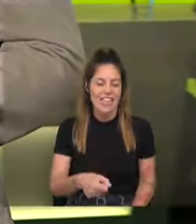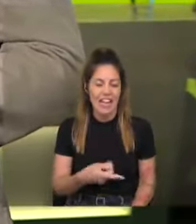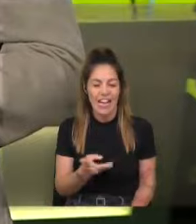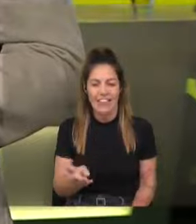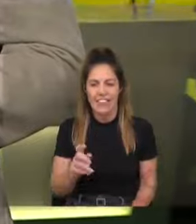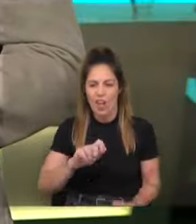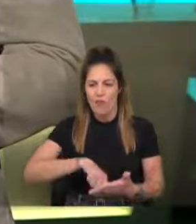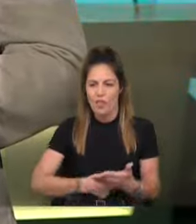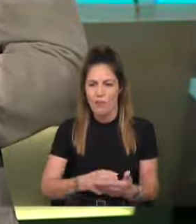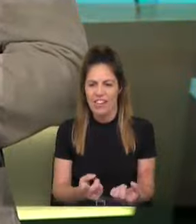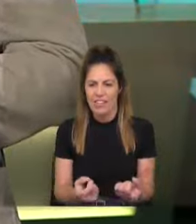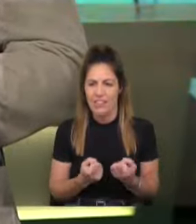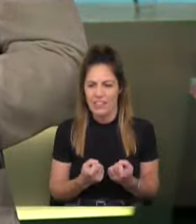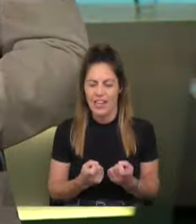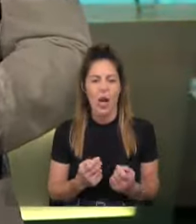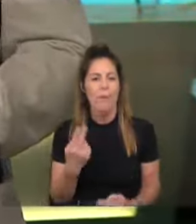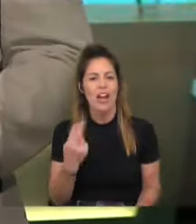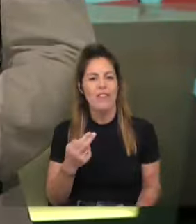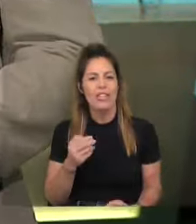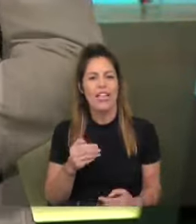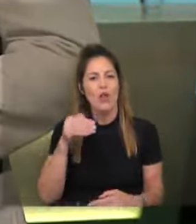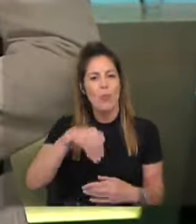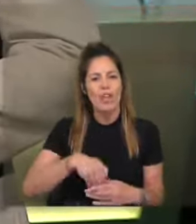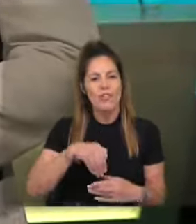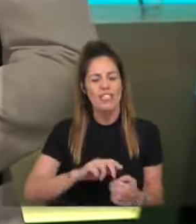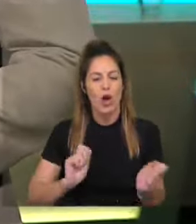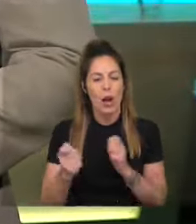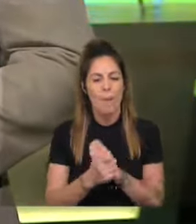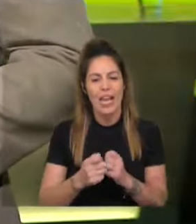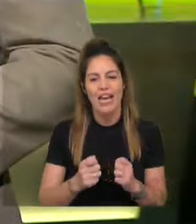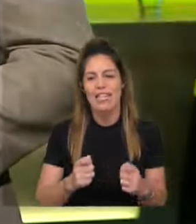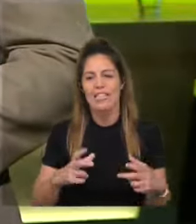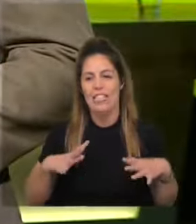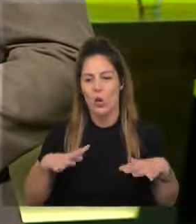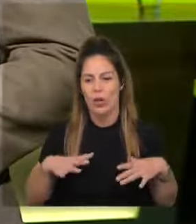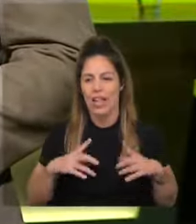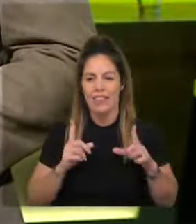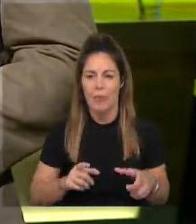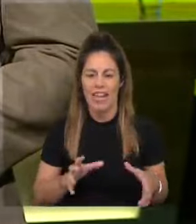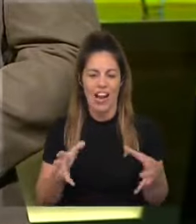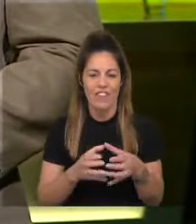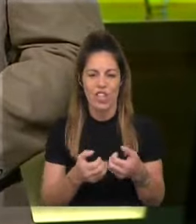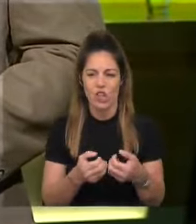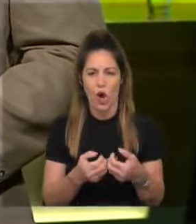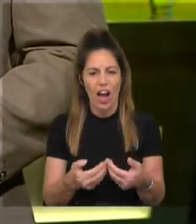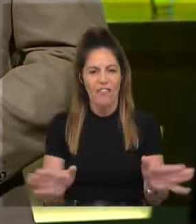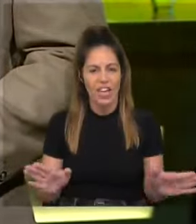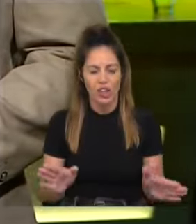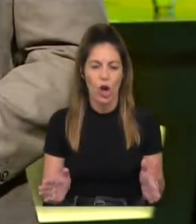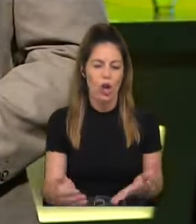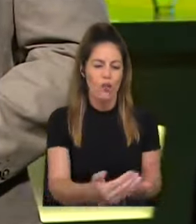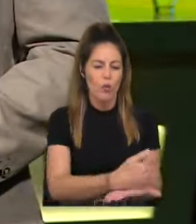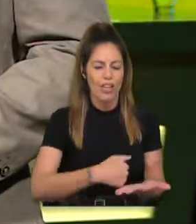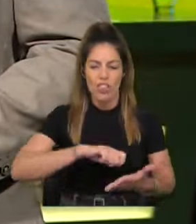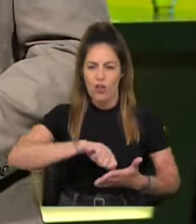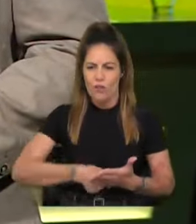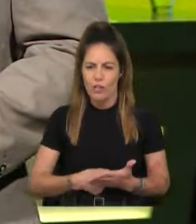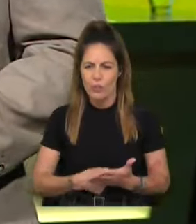necesarias para habilitar un plebiscito para reformular la seguridad social y por otro lado hast Cabildo abierto que sigue juntando firmas por la cuestión